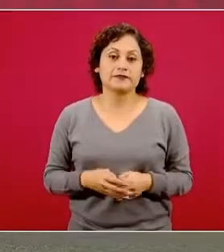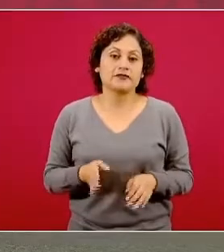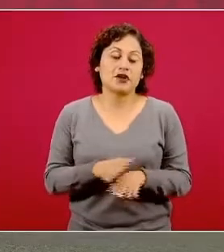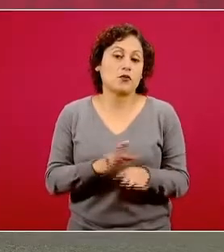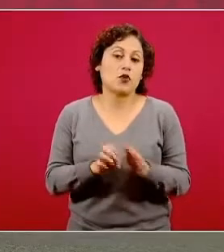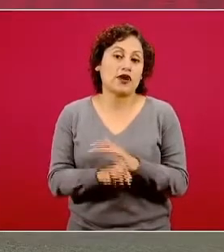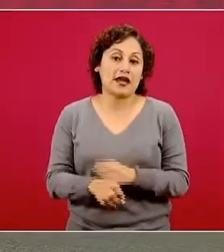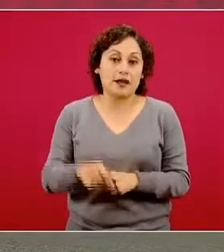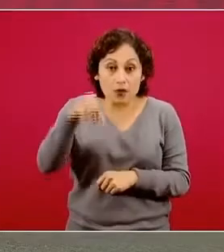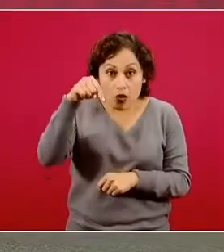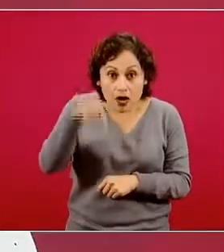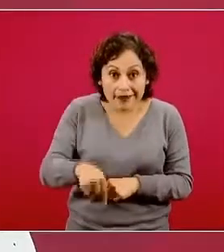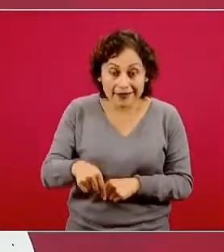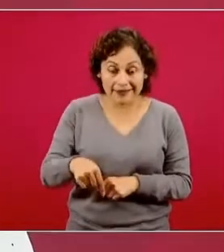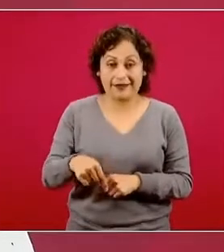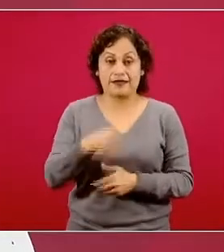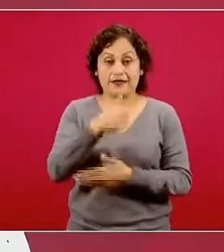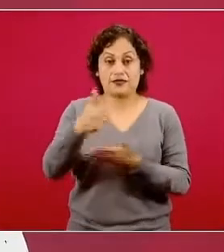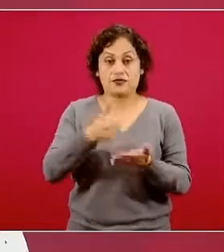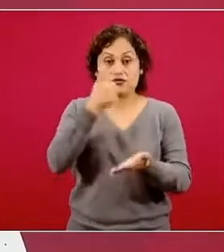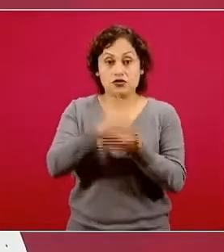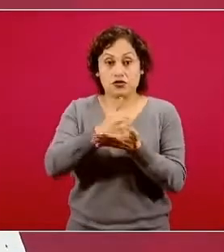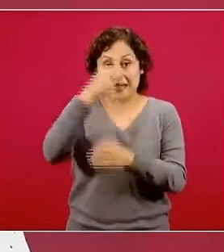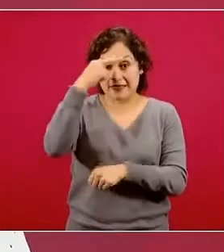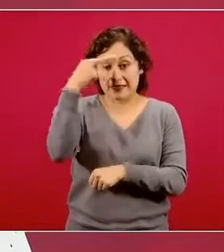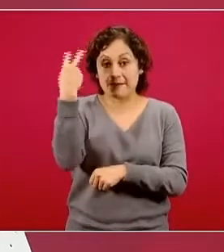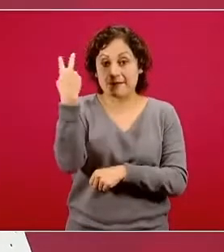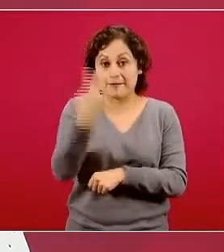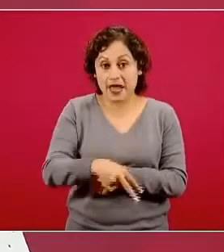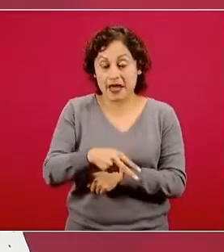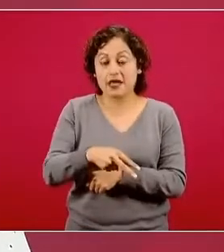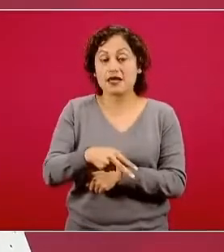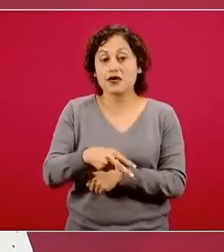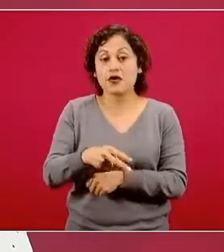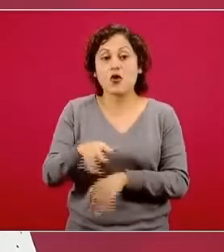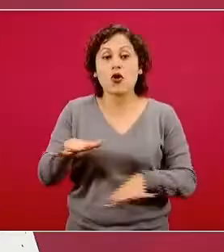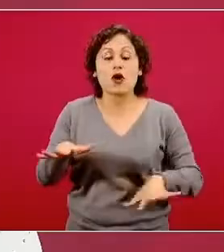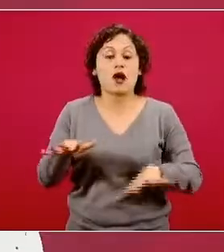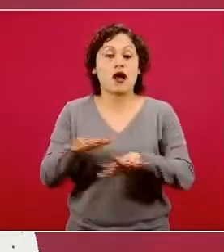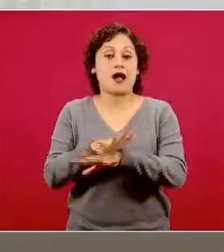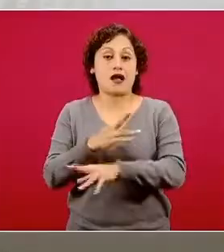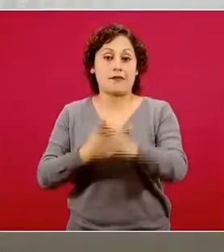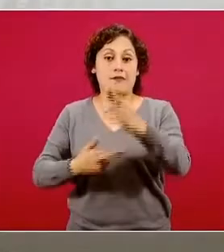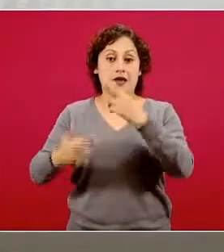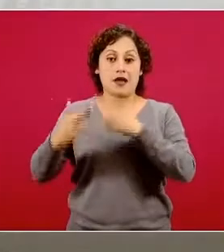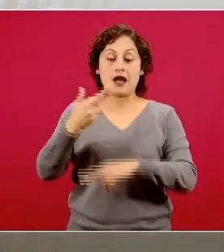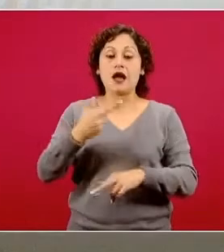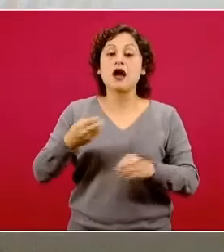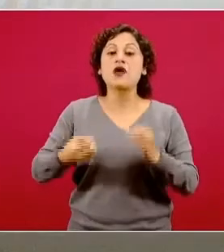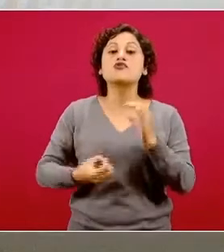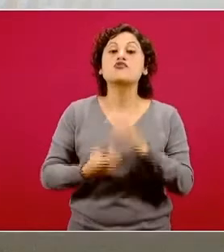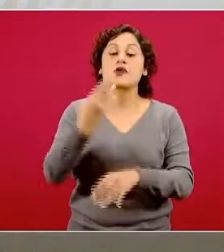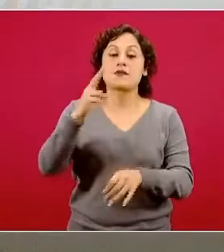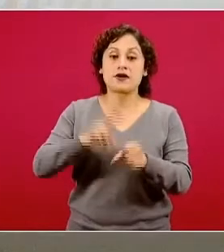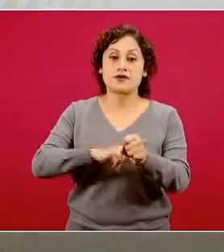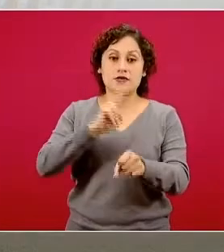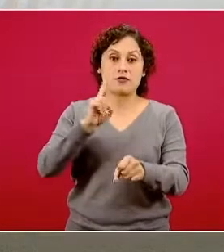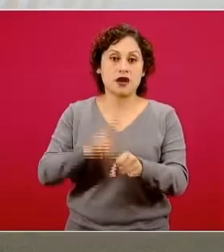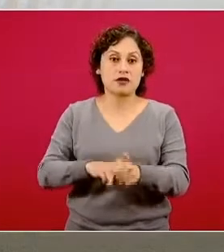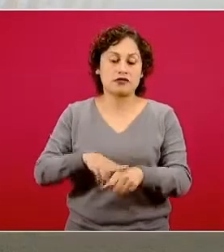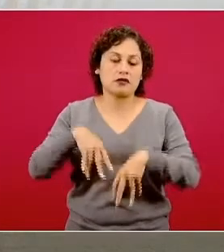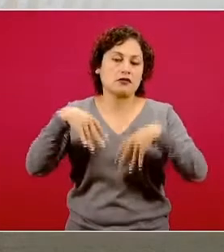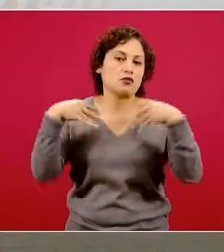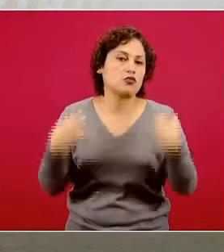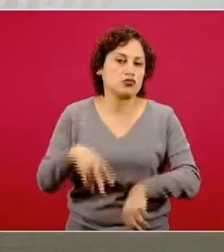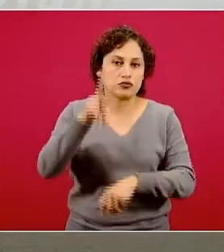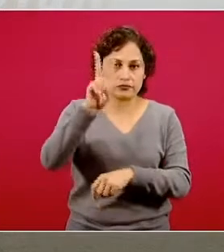nuestra Ciudad de México es mover probablemente a un país completo de algún otro continente, ¿no? Es una ciudad muy complicada,